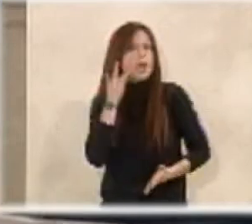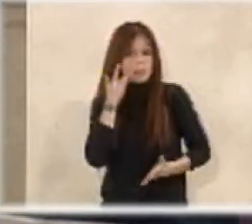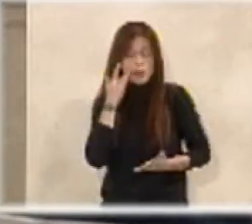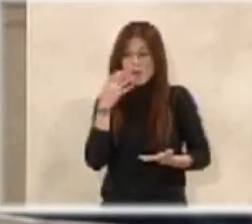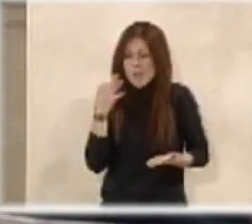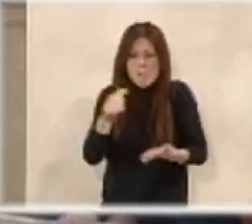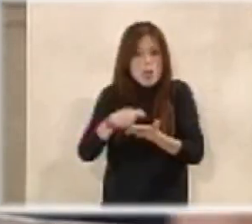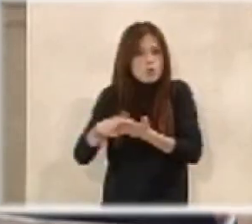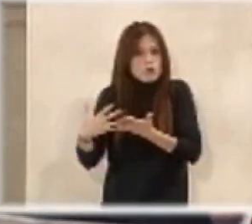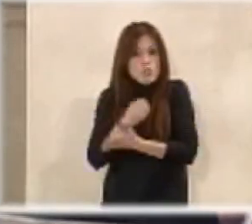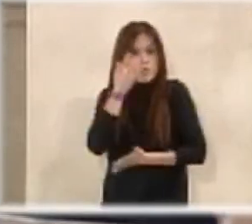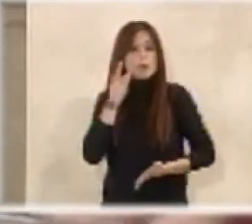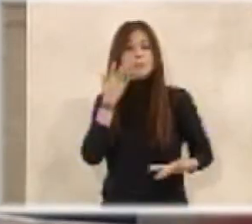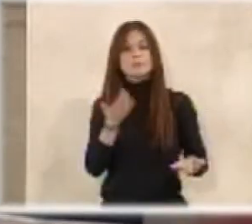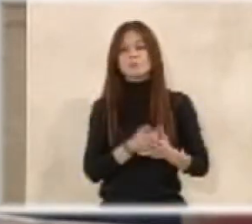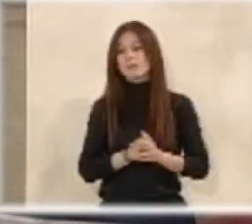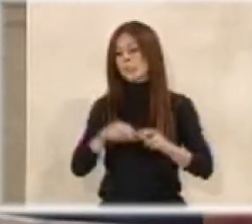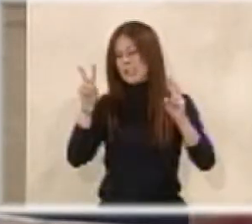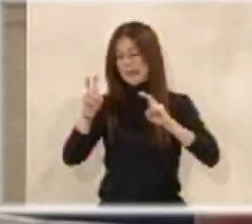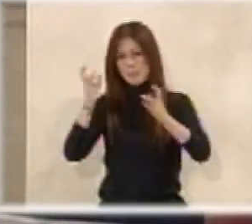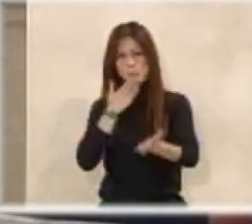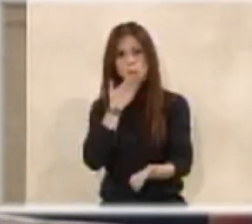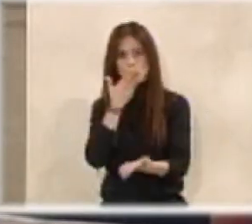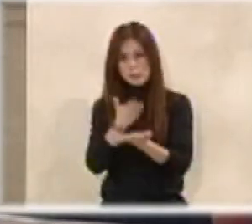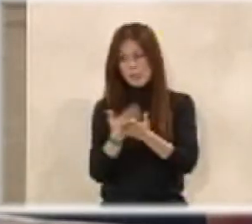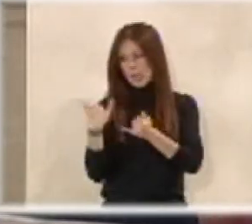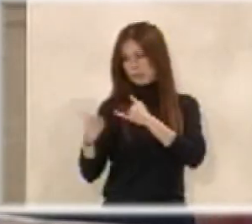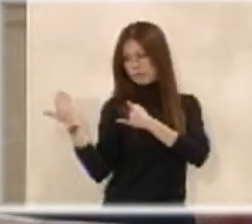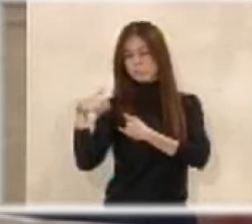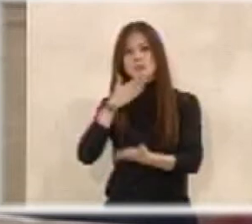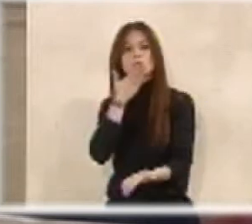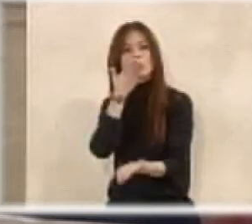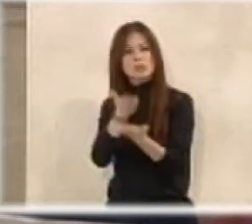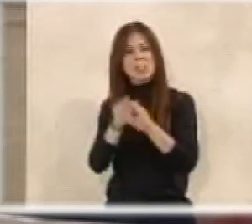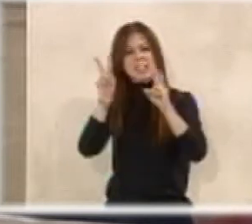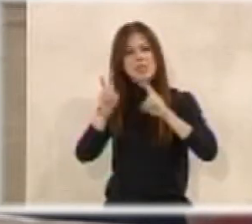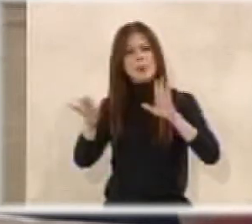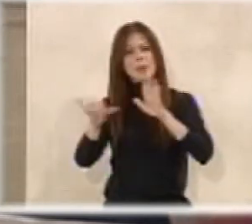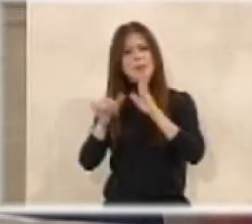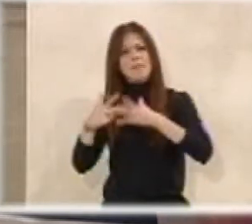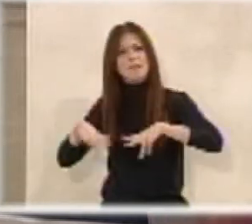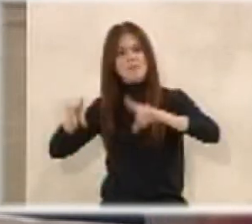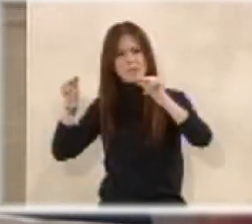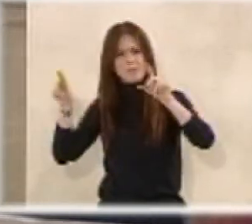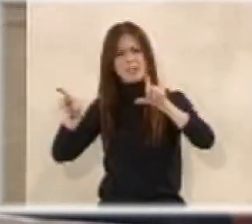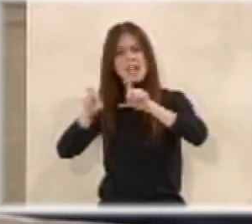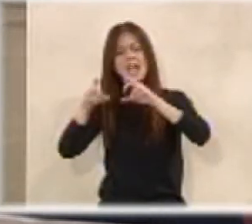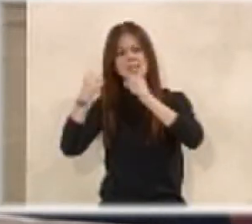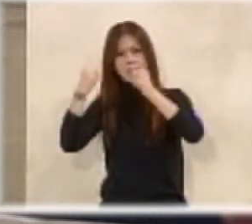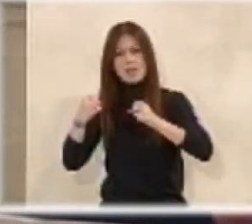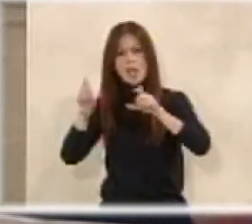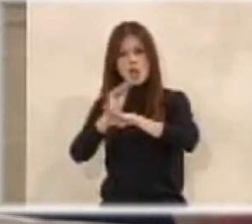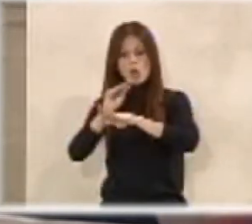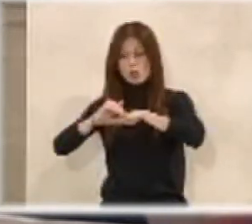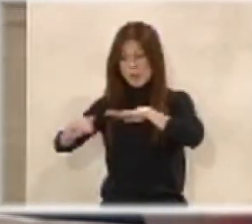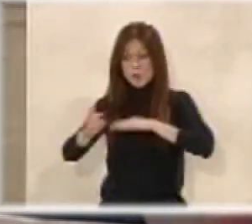cuota para eso. En cuanto a la propuesta que se ha hecho últimamente, en cuanto a la finalización de la entidad de conservación, nosotros